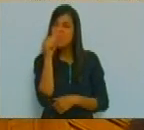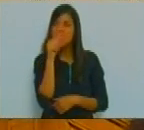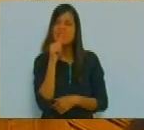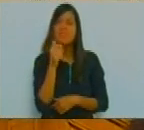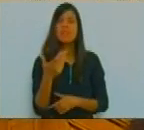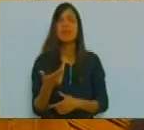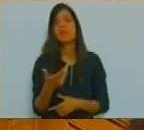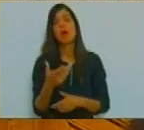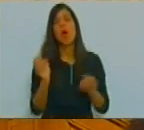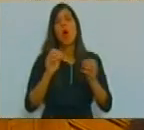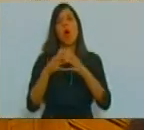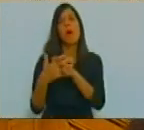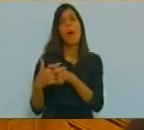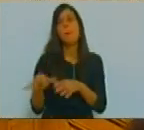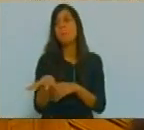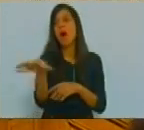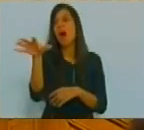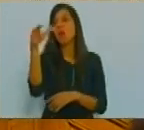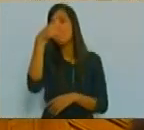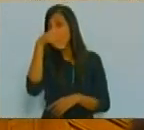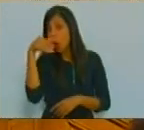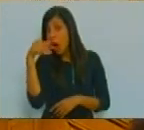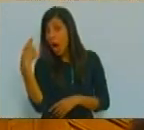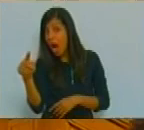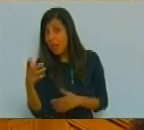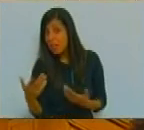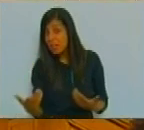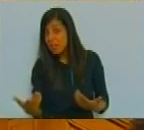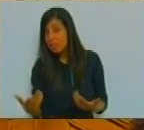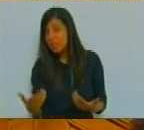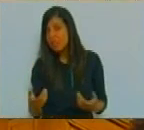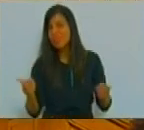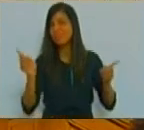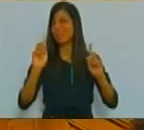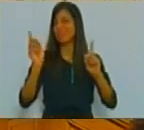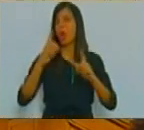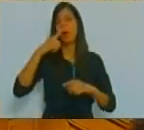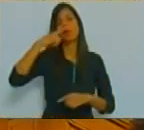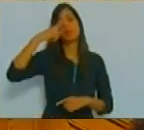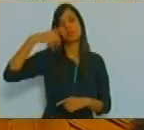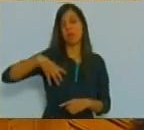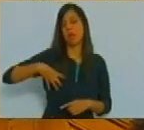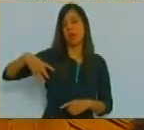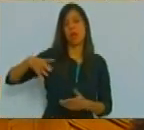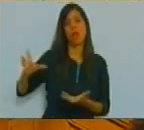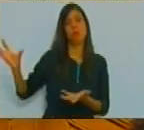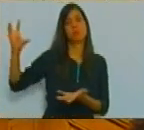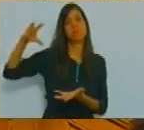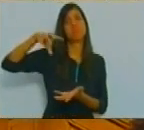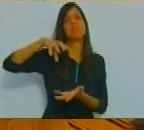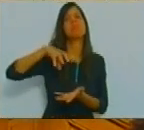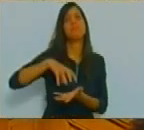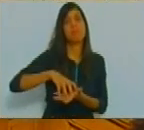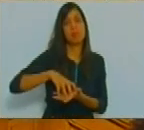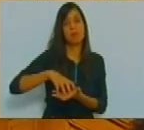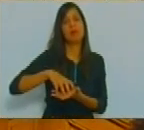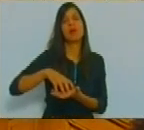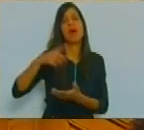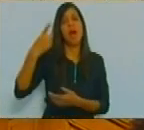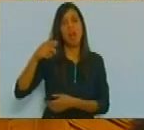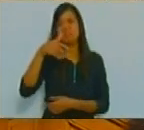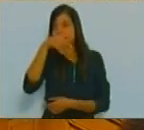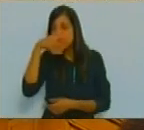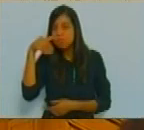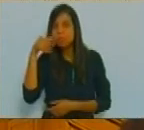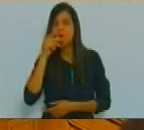que dirigen los cinturones de miseria no los que viven en las urbanizaciones de clase media yo diría de clase media-alta y